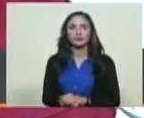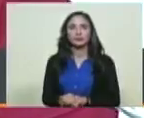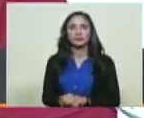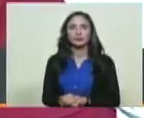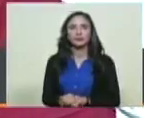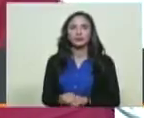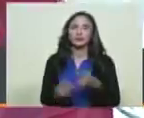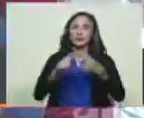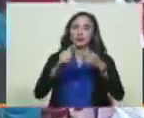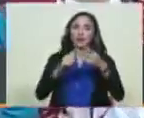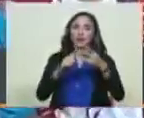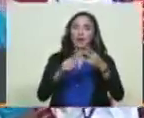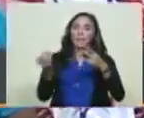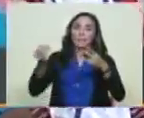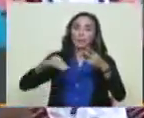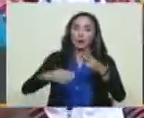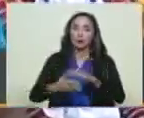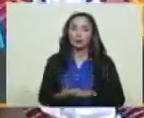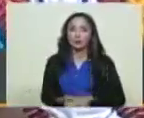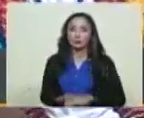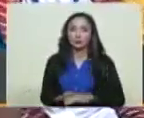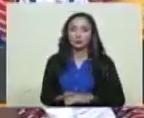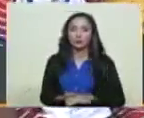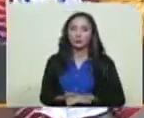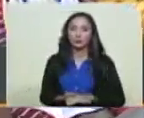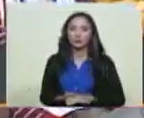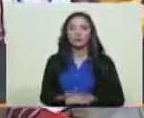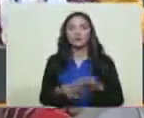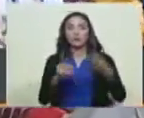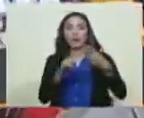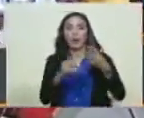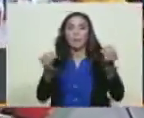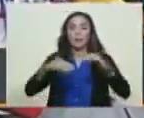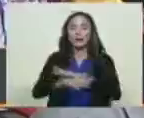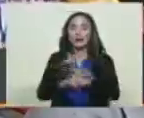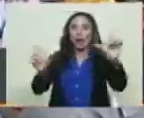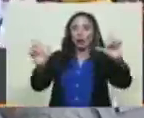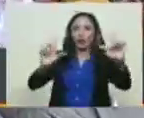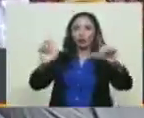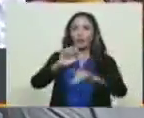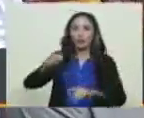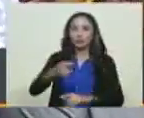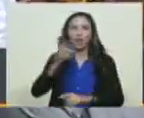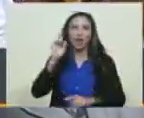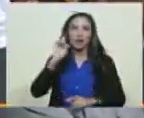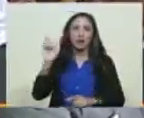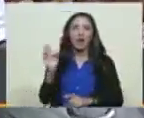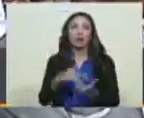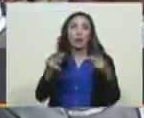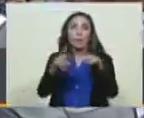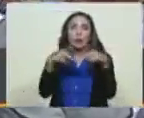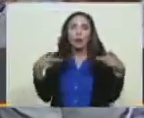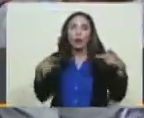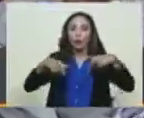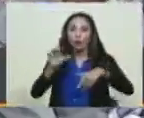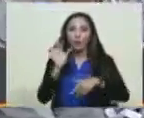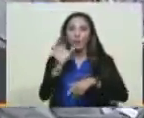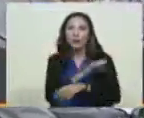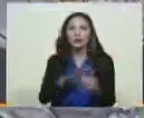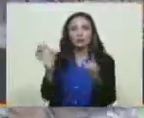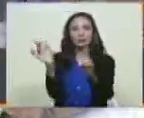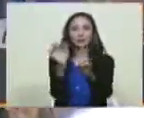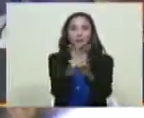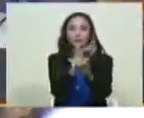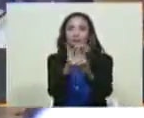sumaron prácticamente a todas las televisoras radios y periódicos del país